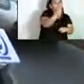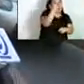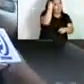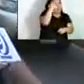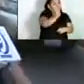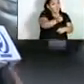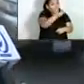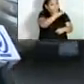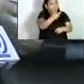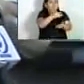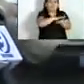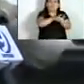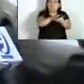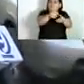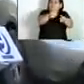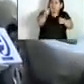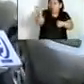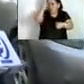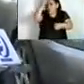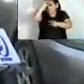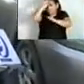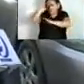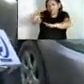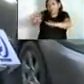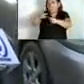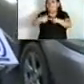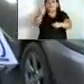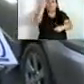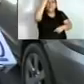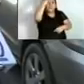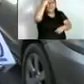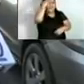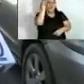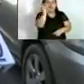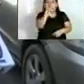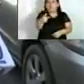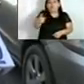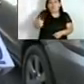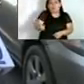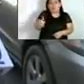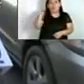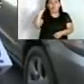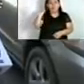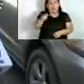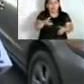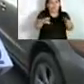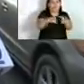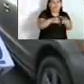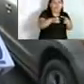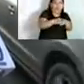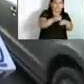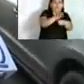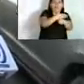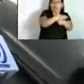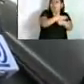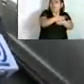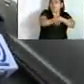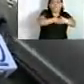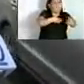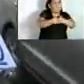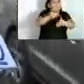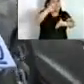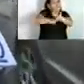se ha ganado limpiamente, nosotros vamos a respetar, pero sabemos que no es así y el partido está dispuesto a llegar a las